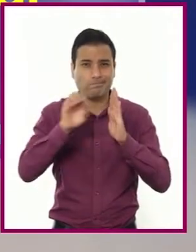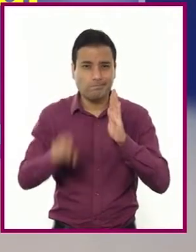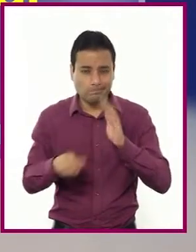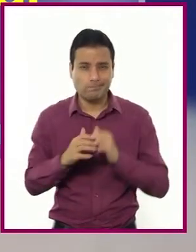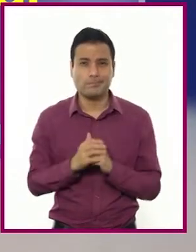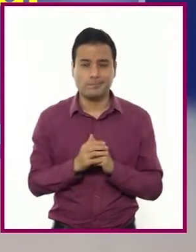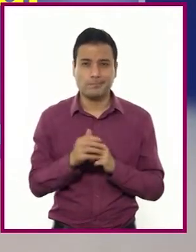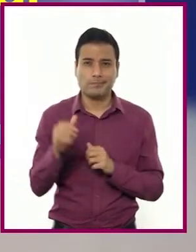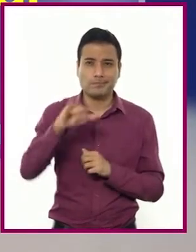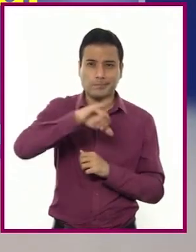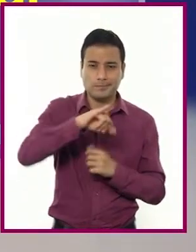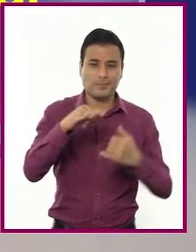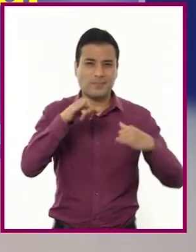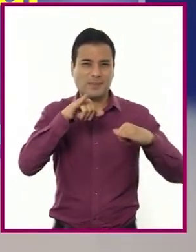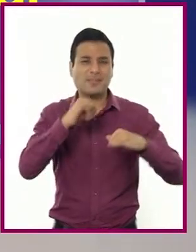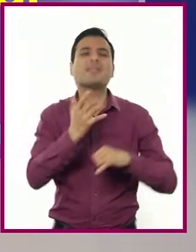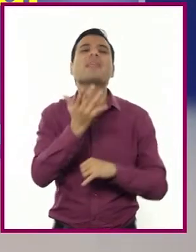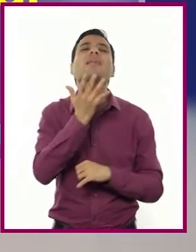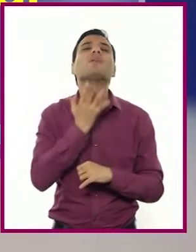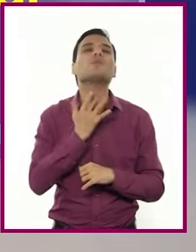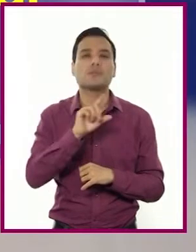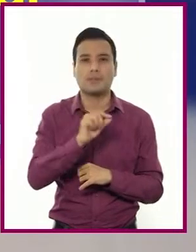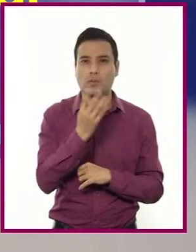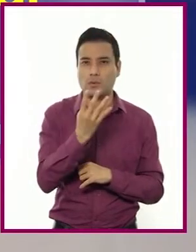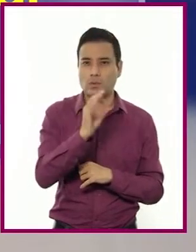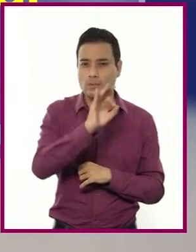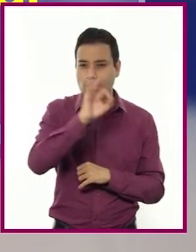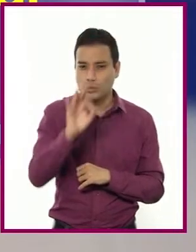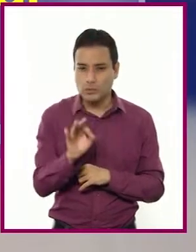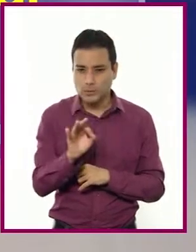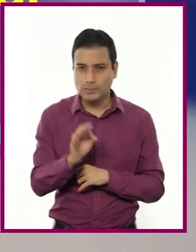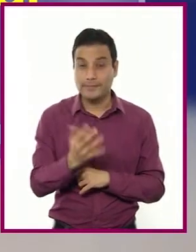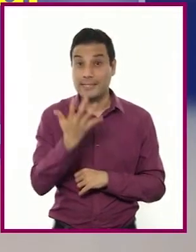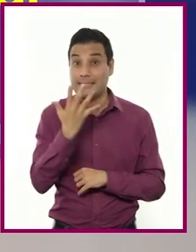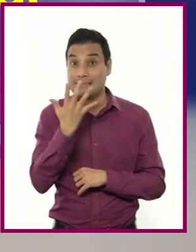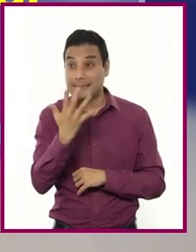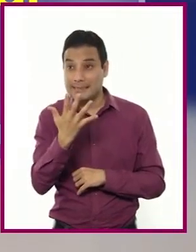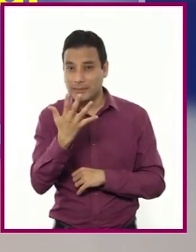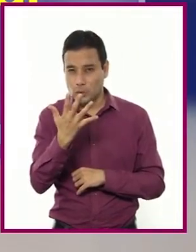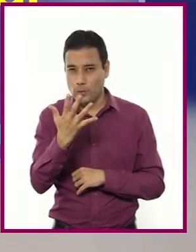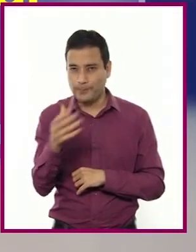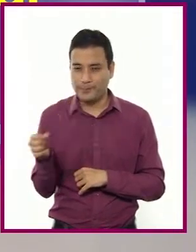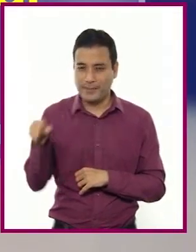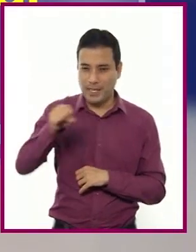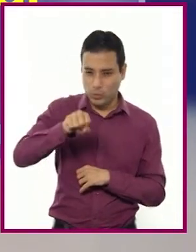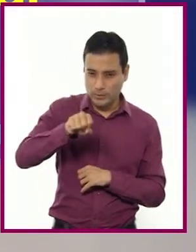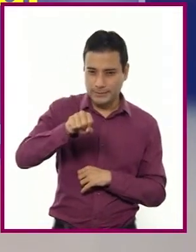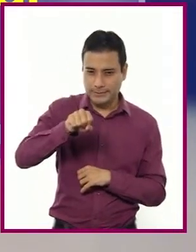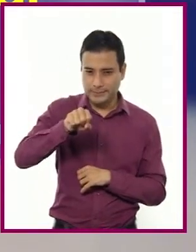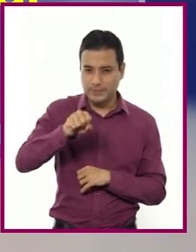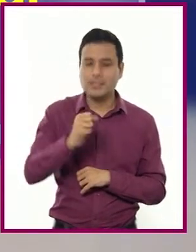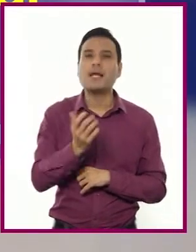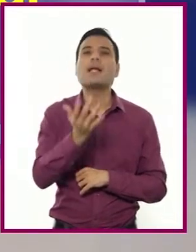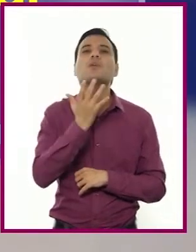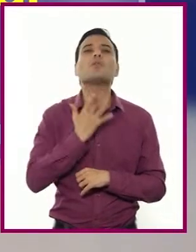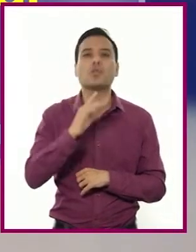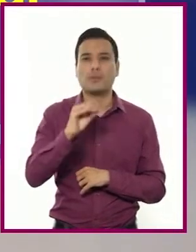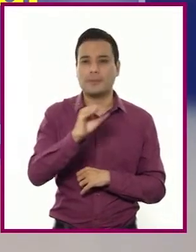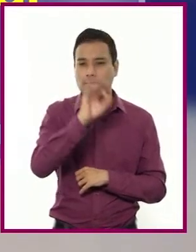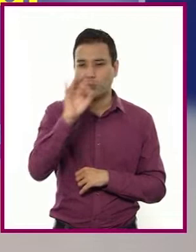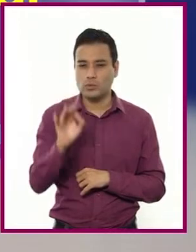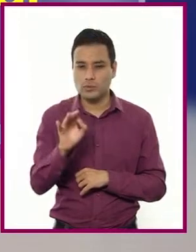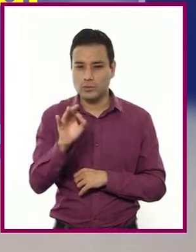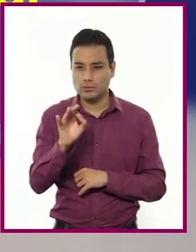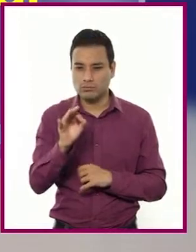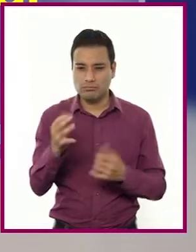al 74% se necesitan combinar con 5 galones de una disolución de alcohol al